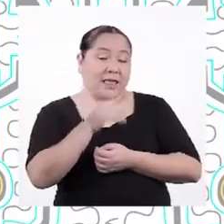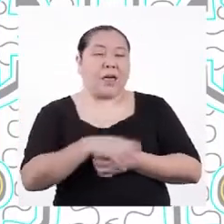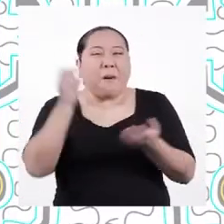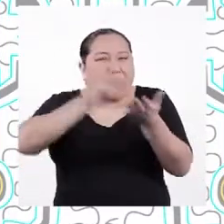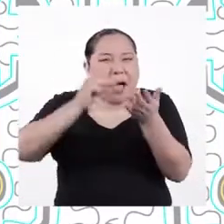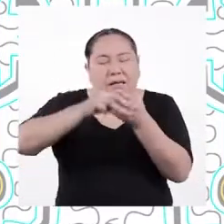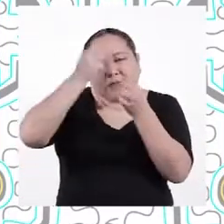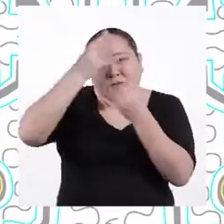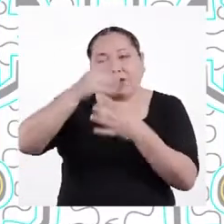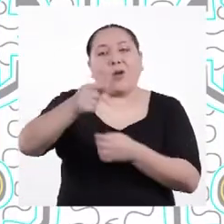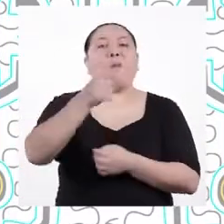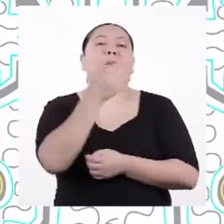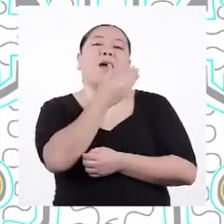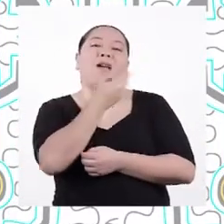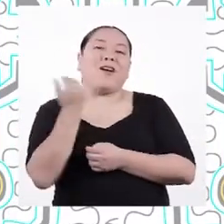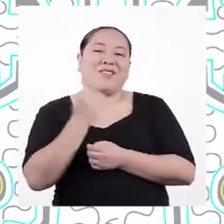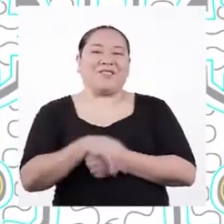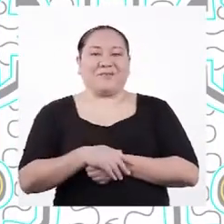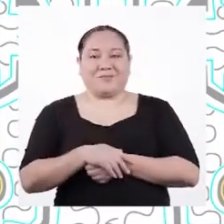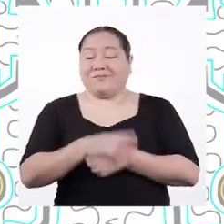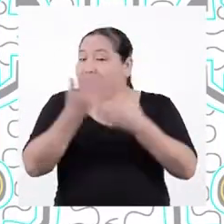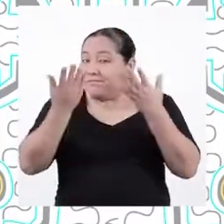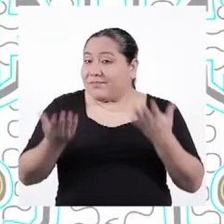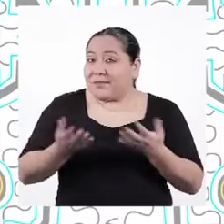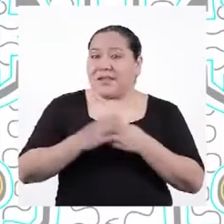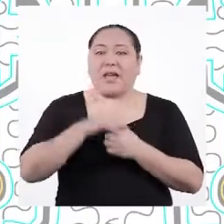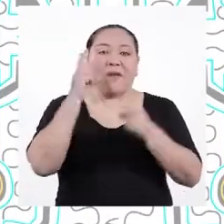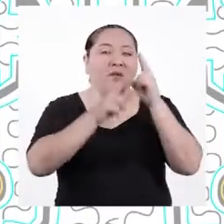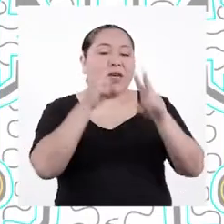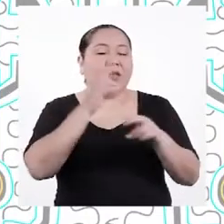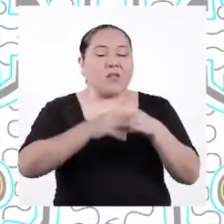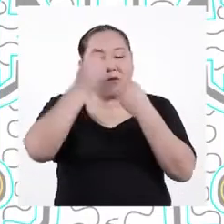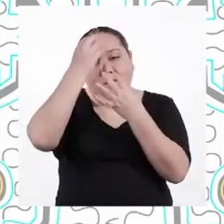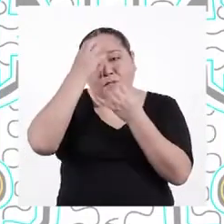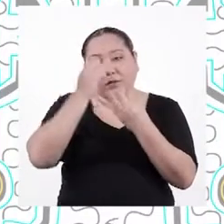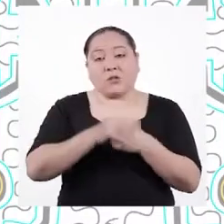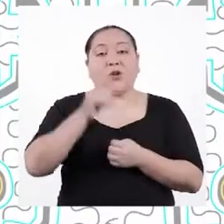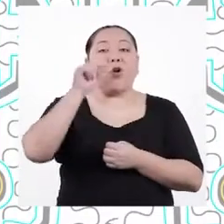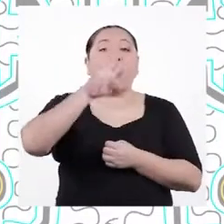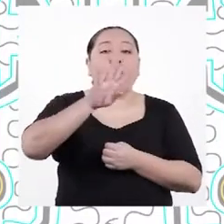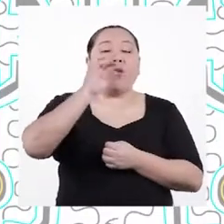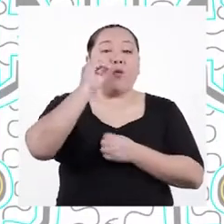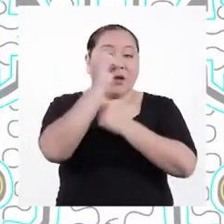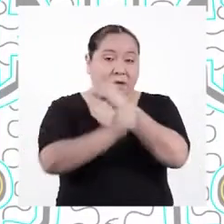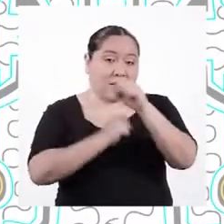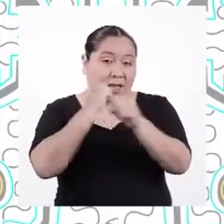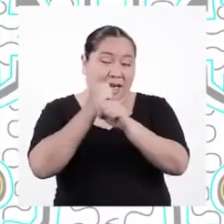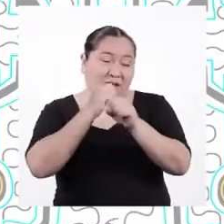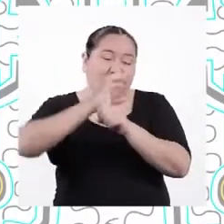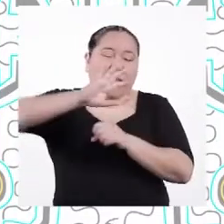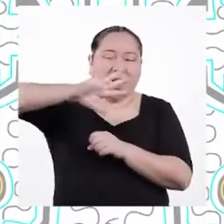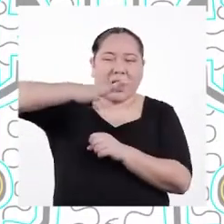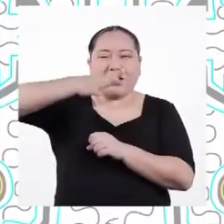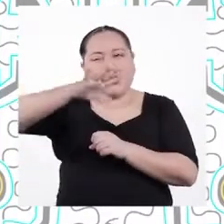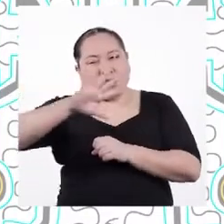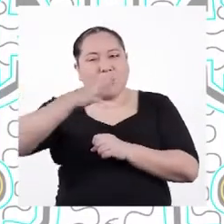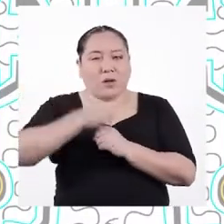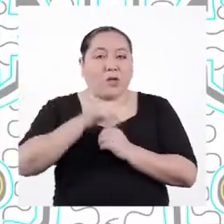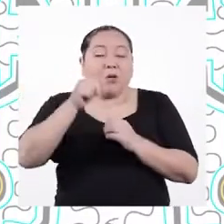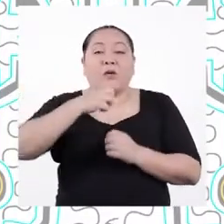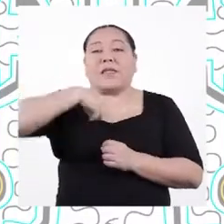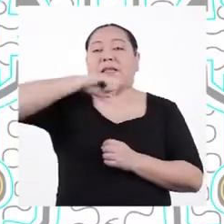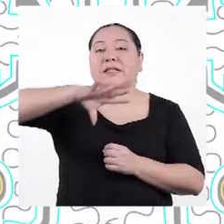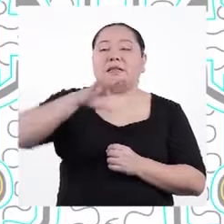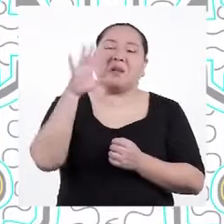mejor. Entonces, tomando en cuenta los datos de los últimos 40 años aproximadamente, podemos decir que una